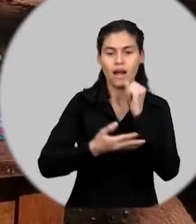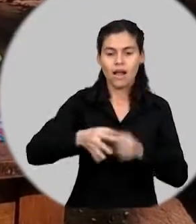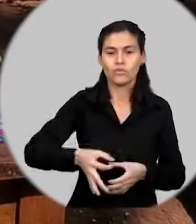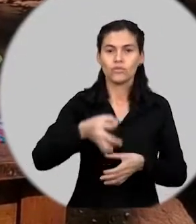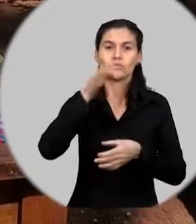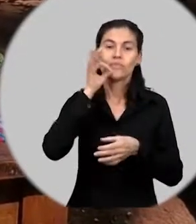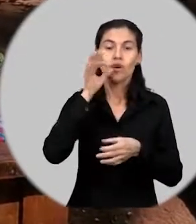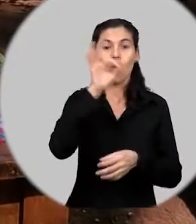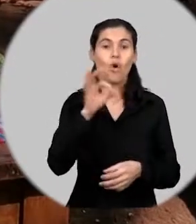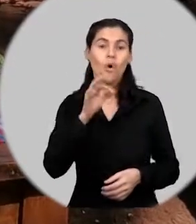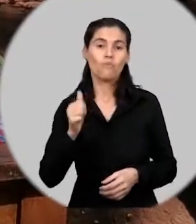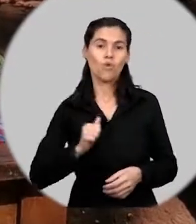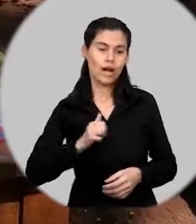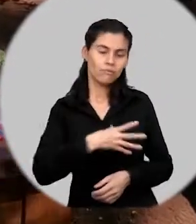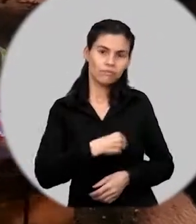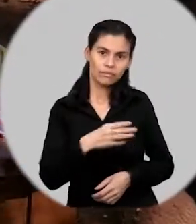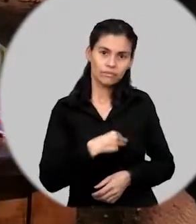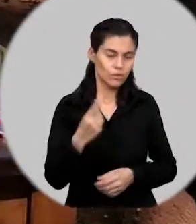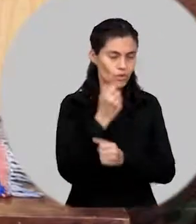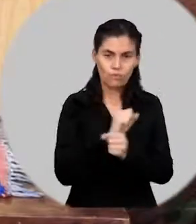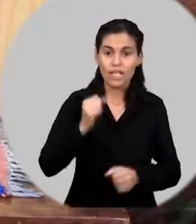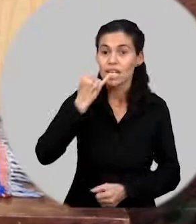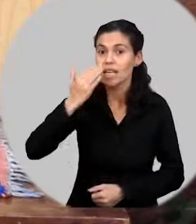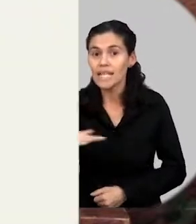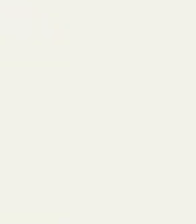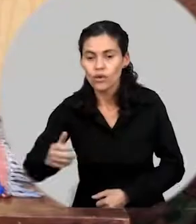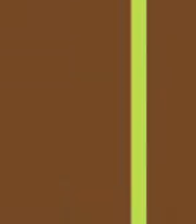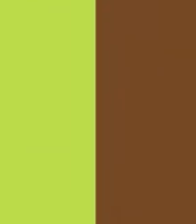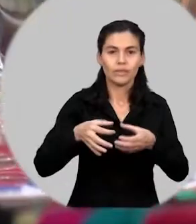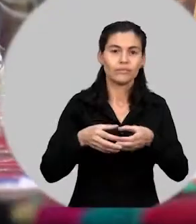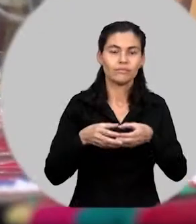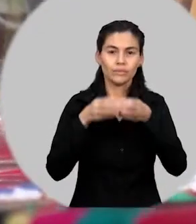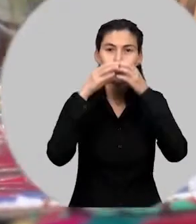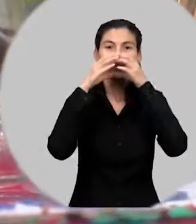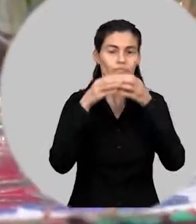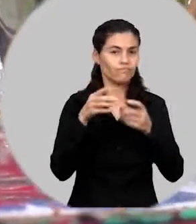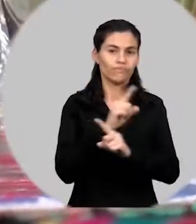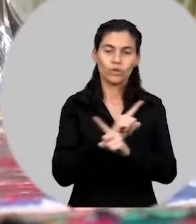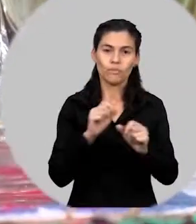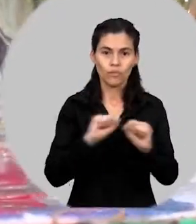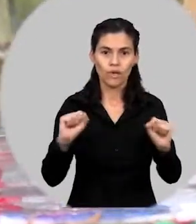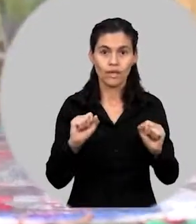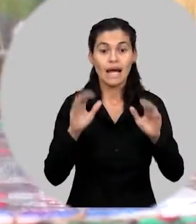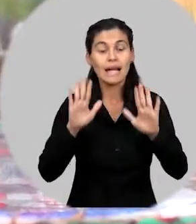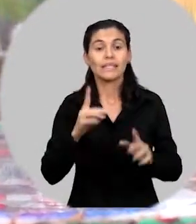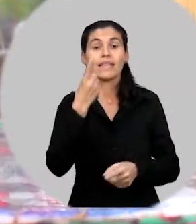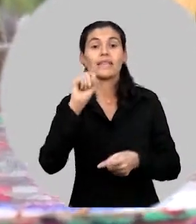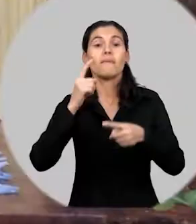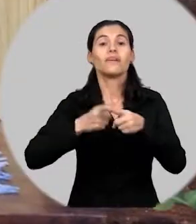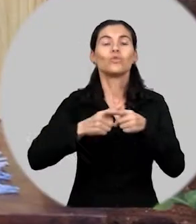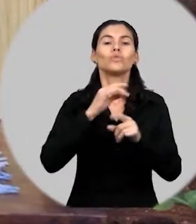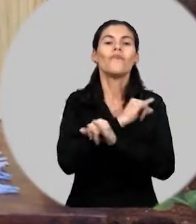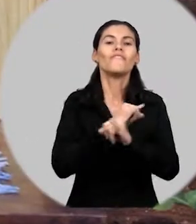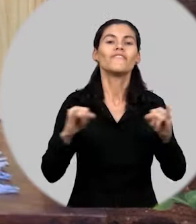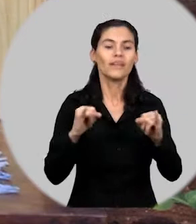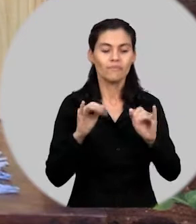recomendable para embarazadas ni mujeres lactantes y tampoco para niños. Entonces, una vez que pasados los 10